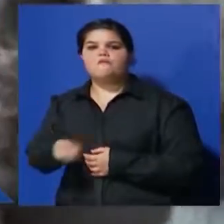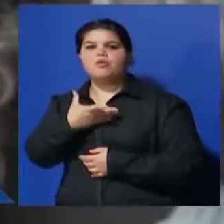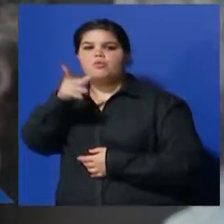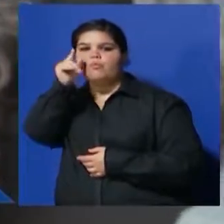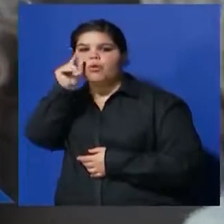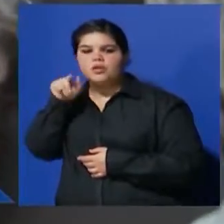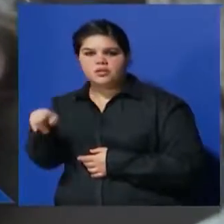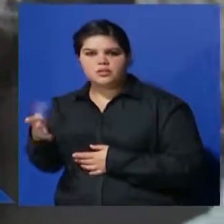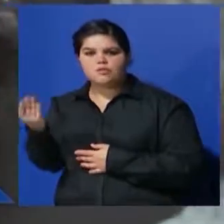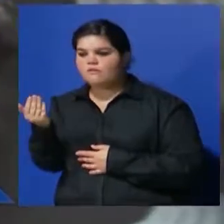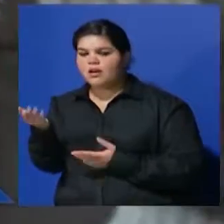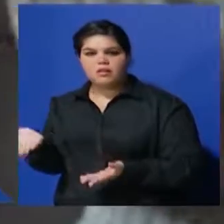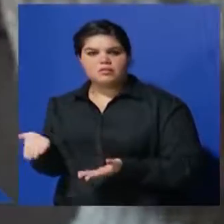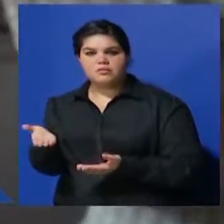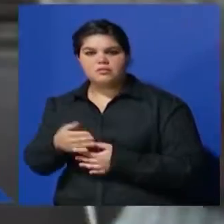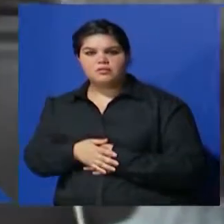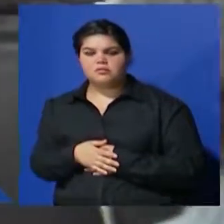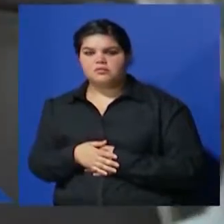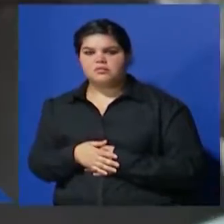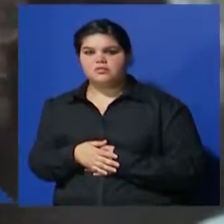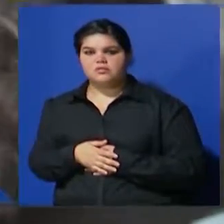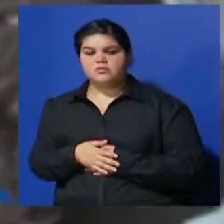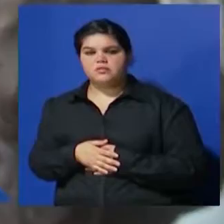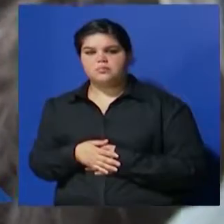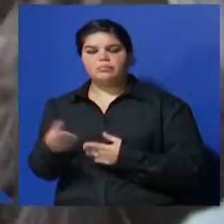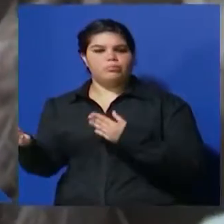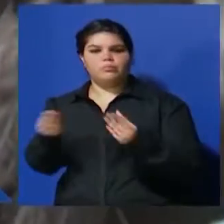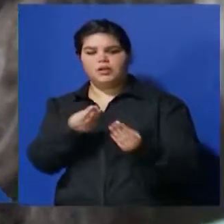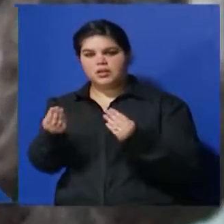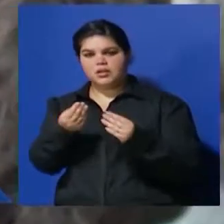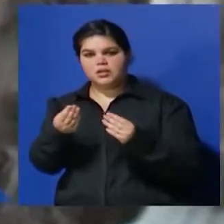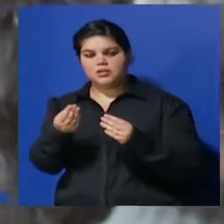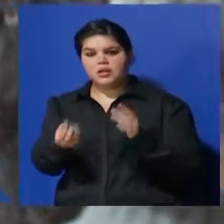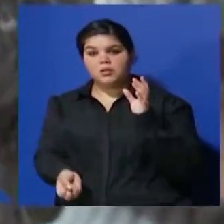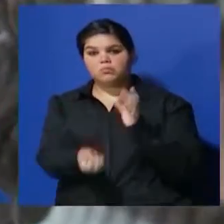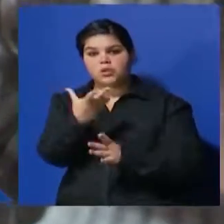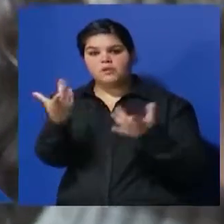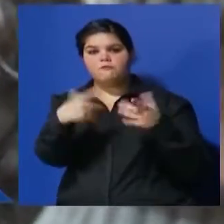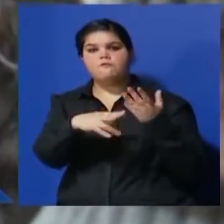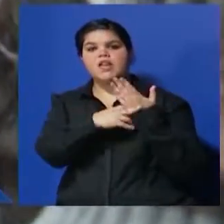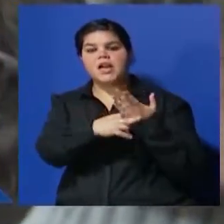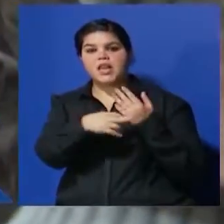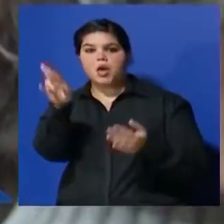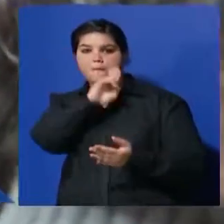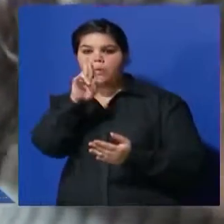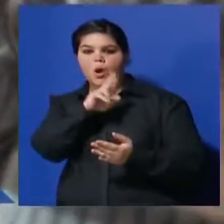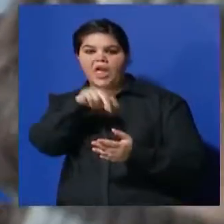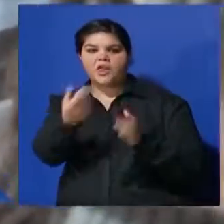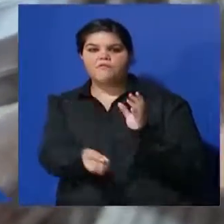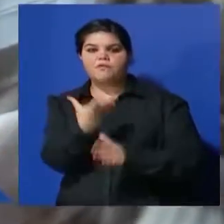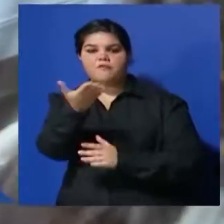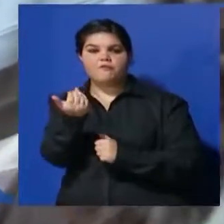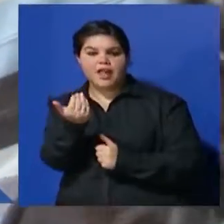que realmente se cumpla o se creen fiscalías de la mujer, se capacite